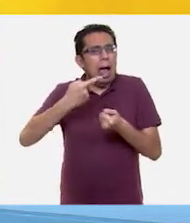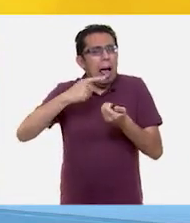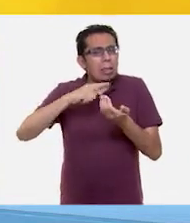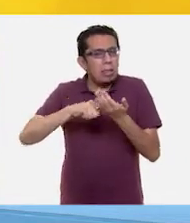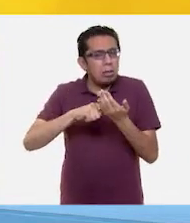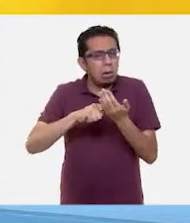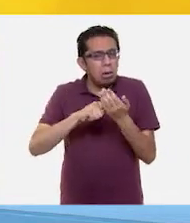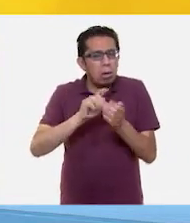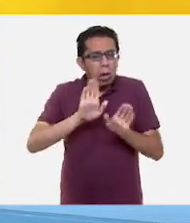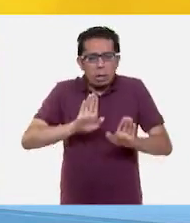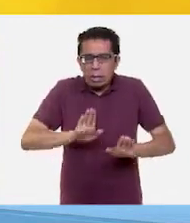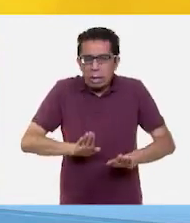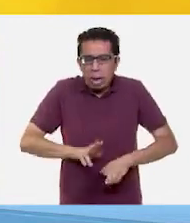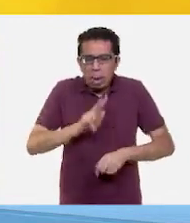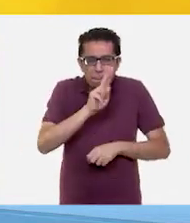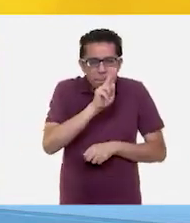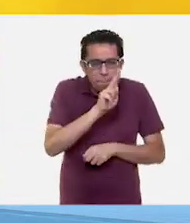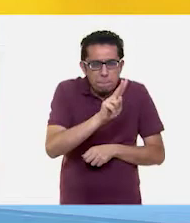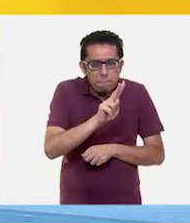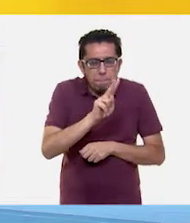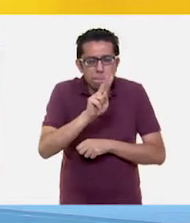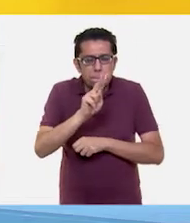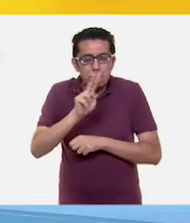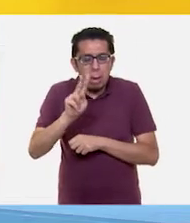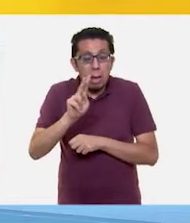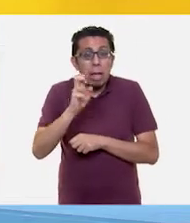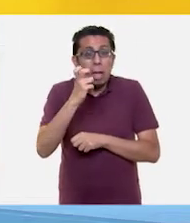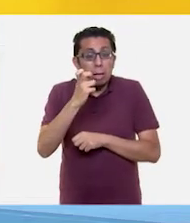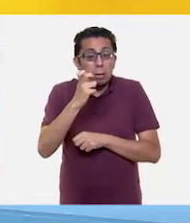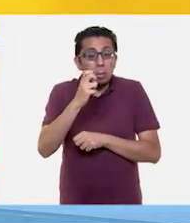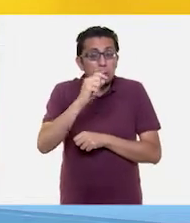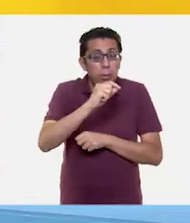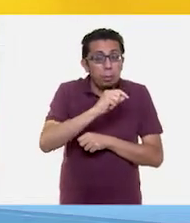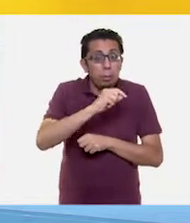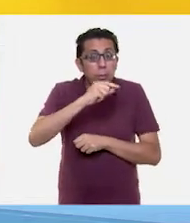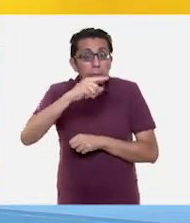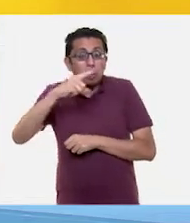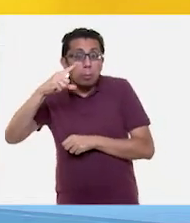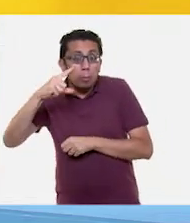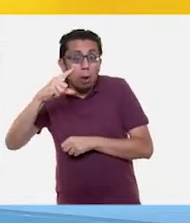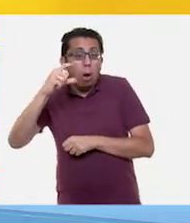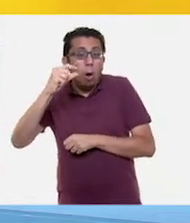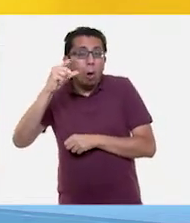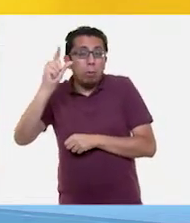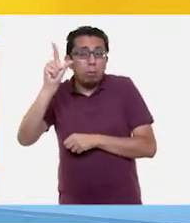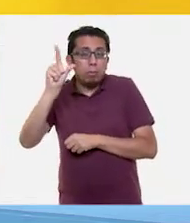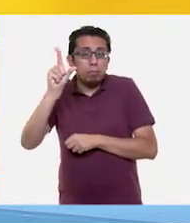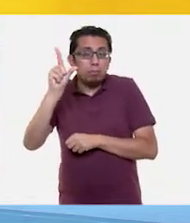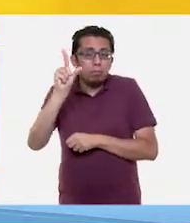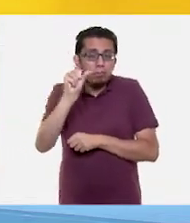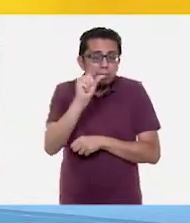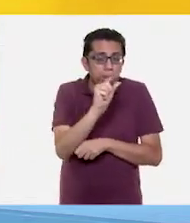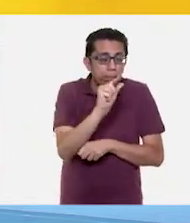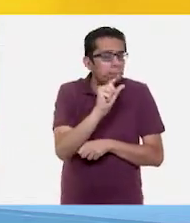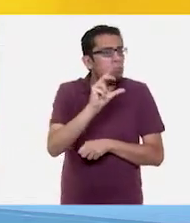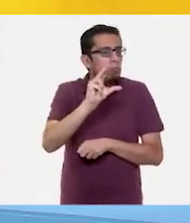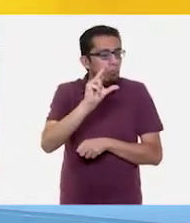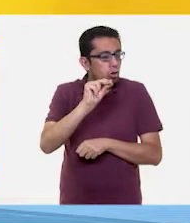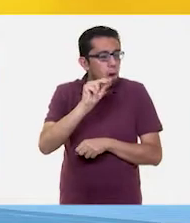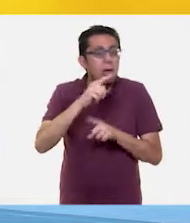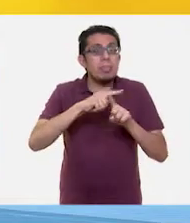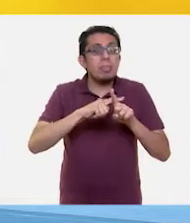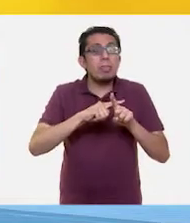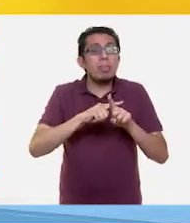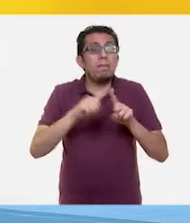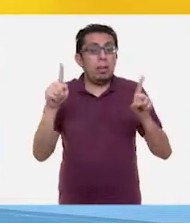que siguen no implica aumentar o disminuir un valor constante, como ocurre con las